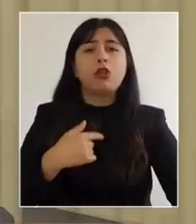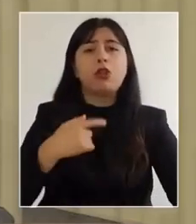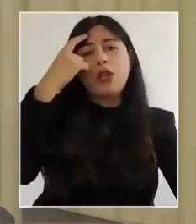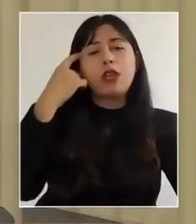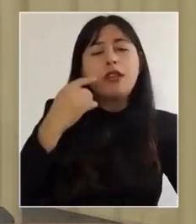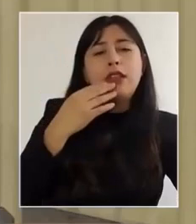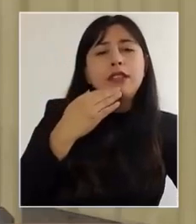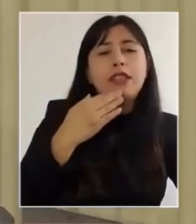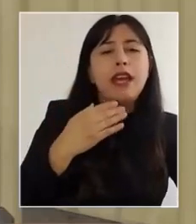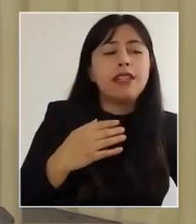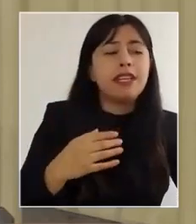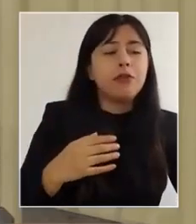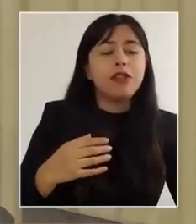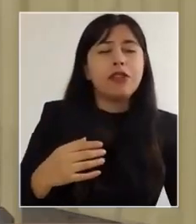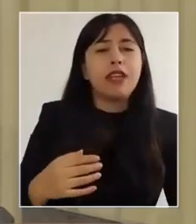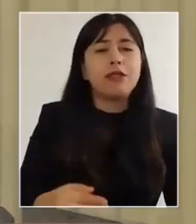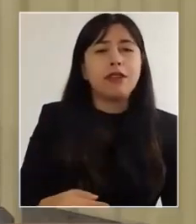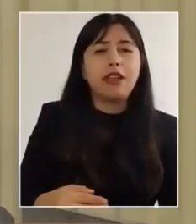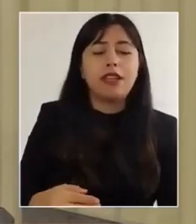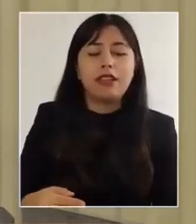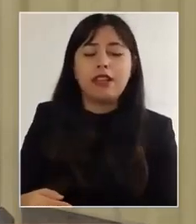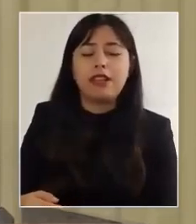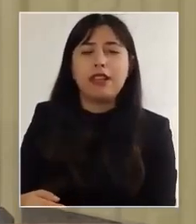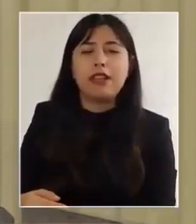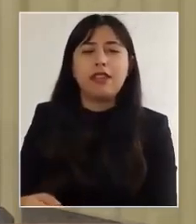y nada más Gracias